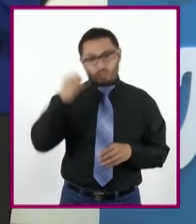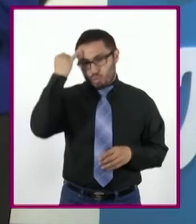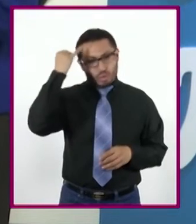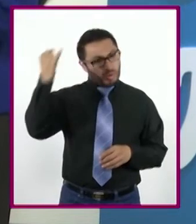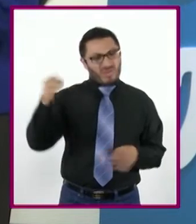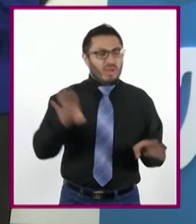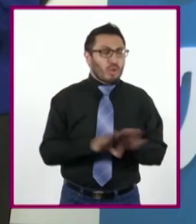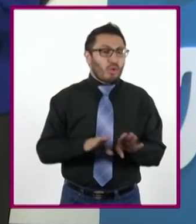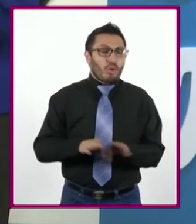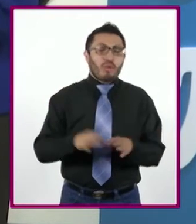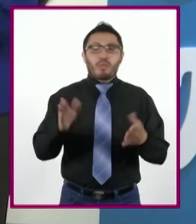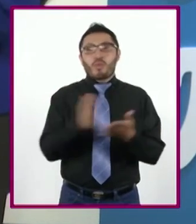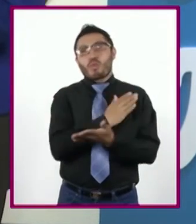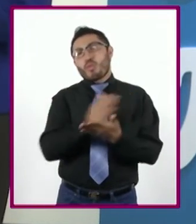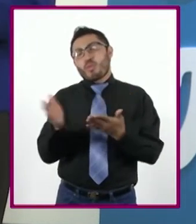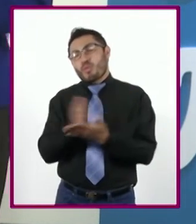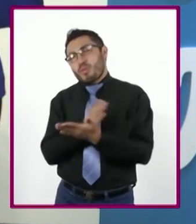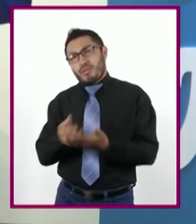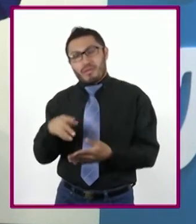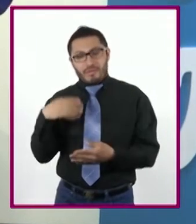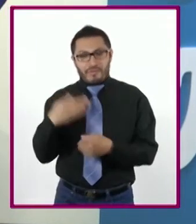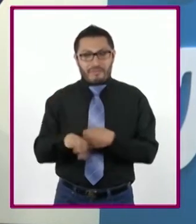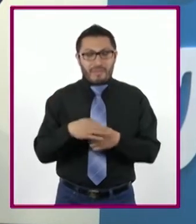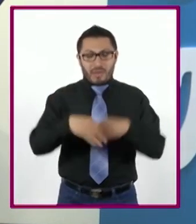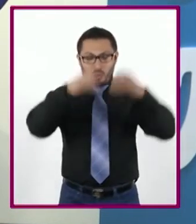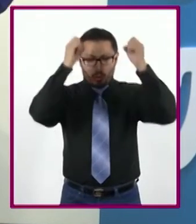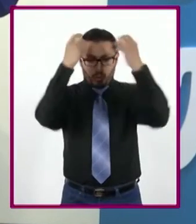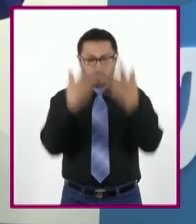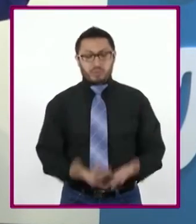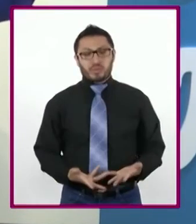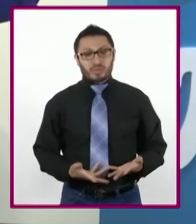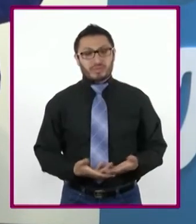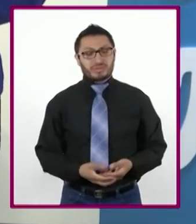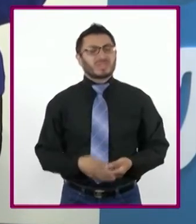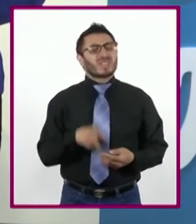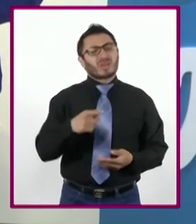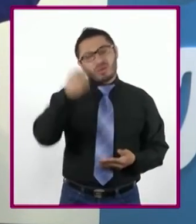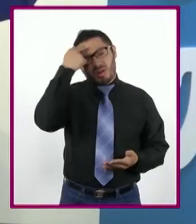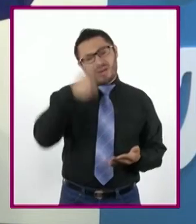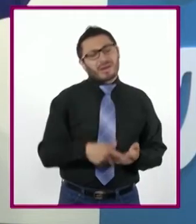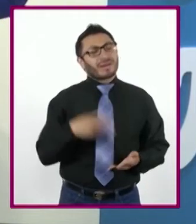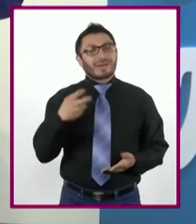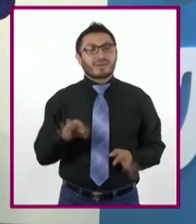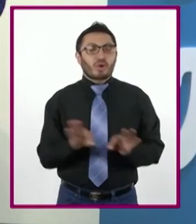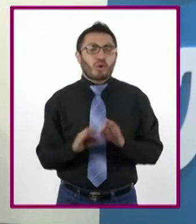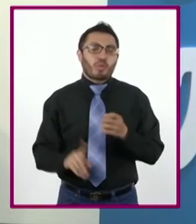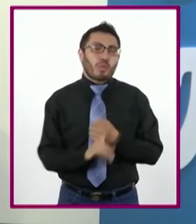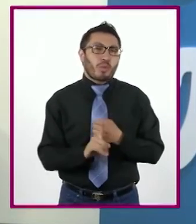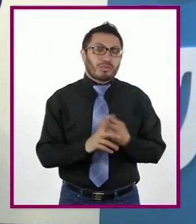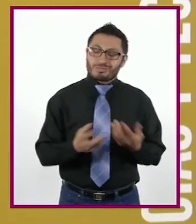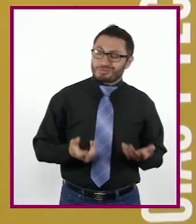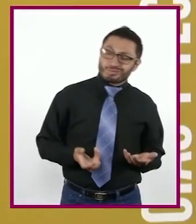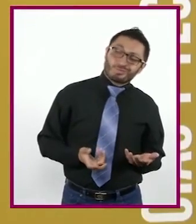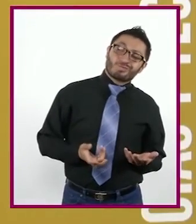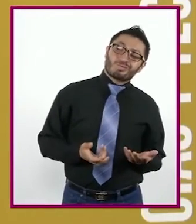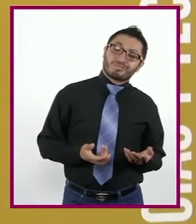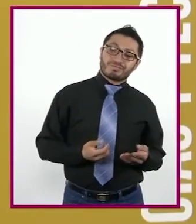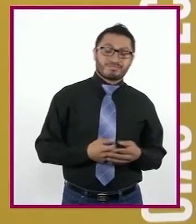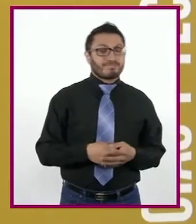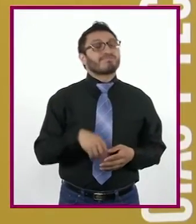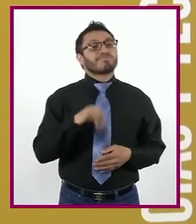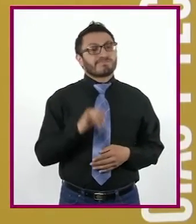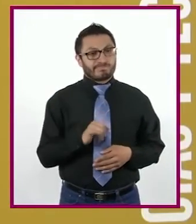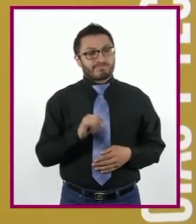cómo es que los separan todos mientras caen estos alimentos. ¿Te parece esto una situación problemática, maestra? De